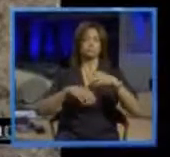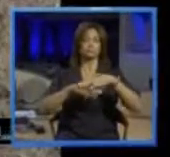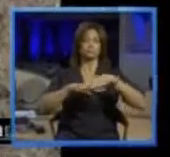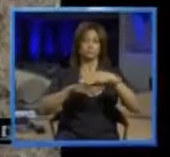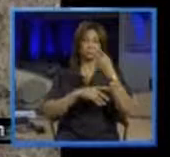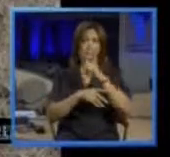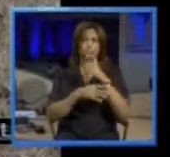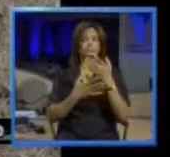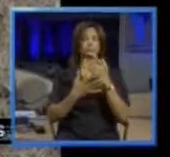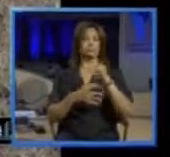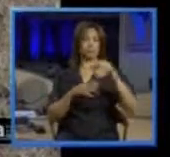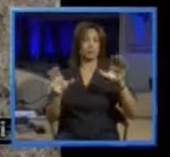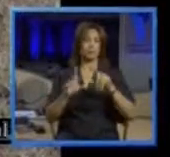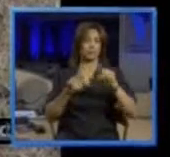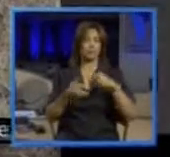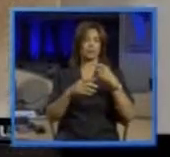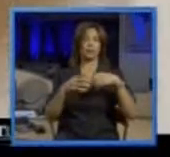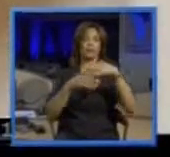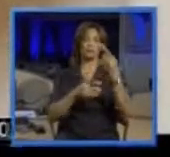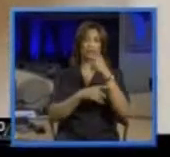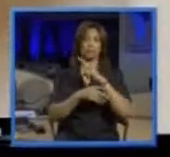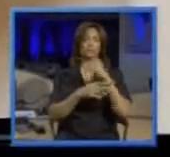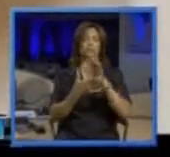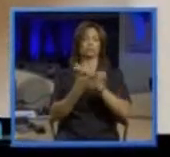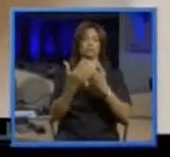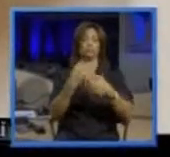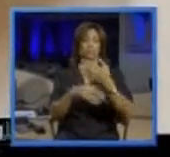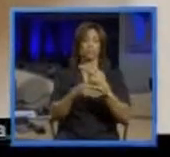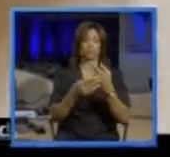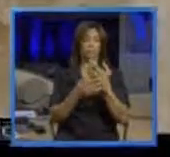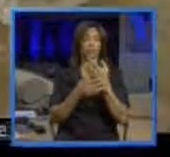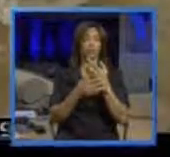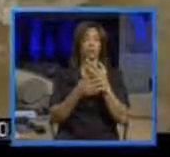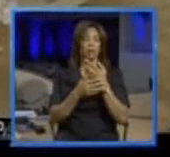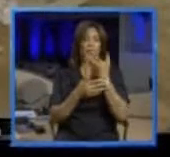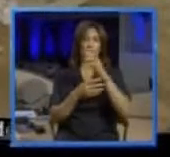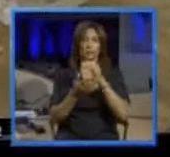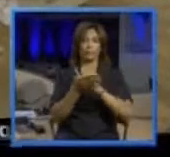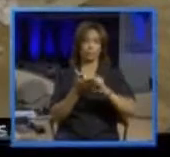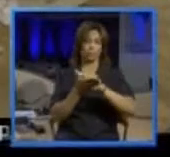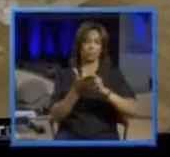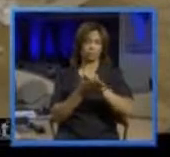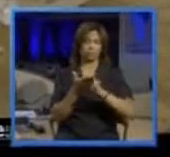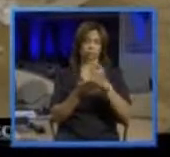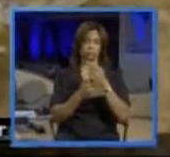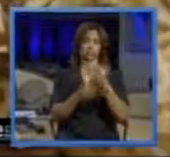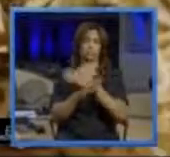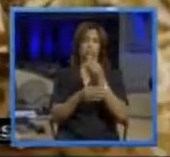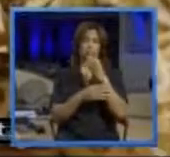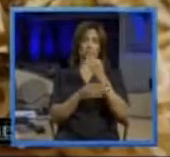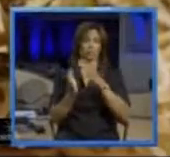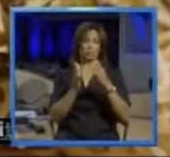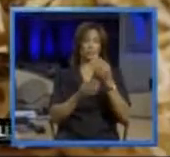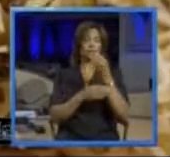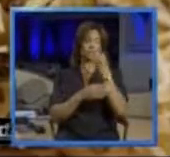después de realizar actividades al aire libre laves de las manos con agua tibia y jabón en especial antes de comer o de preparar